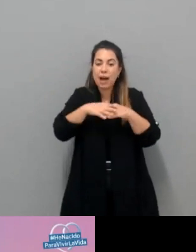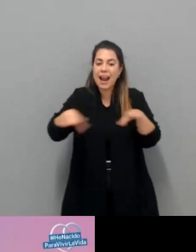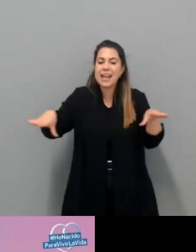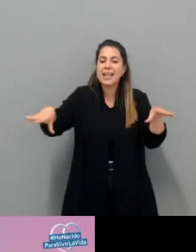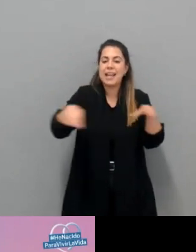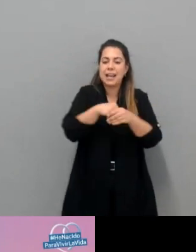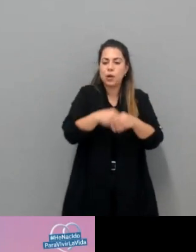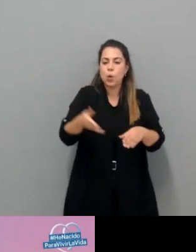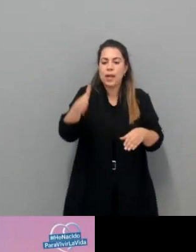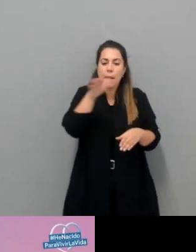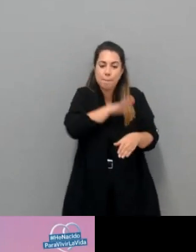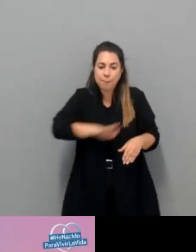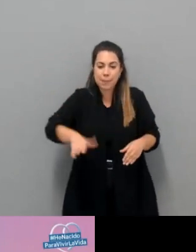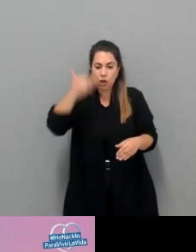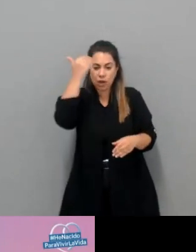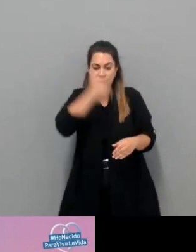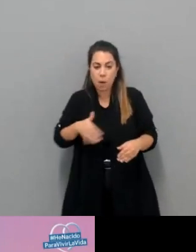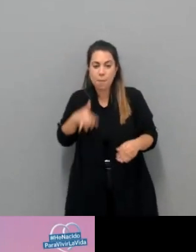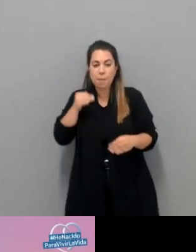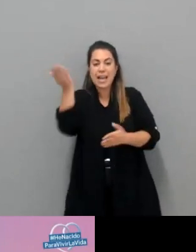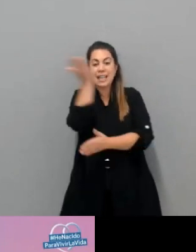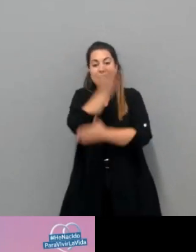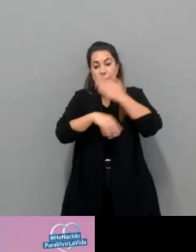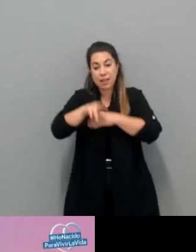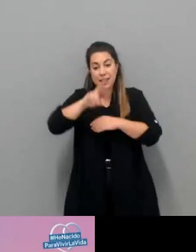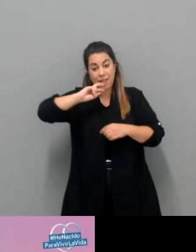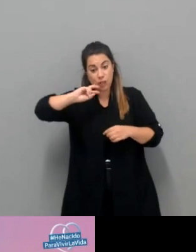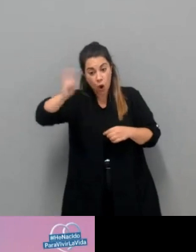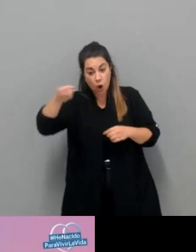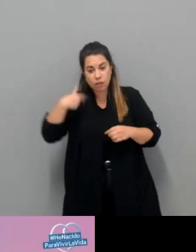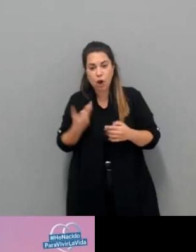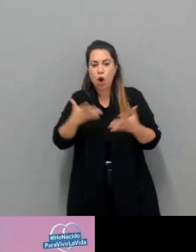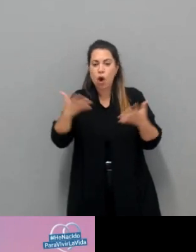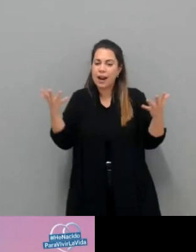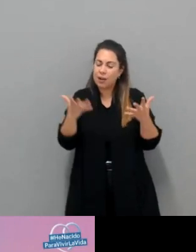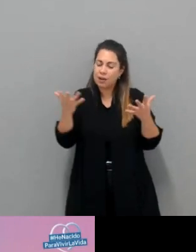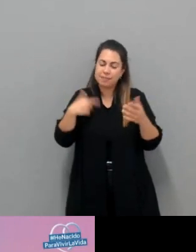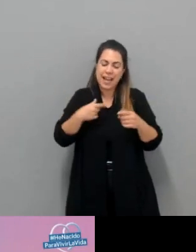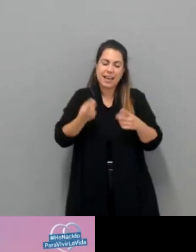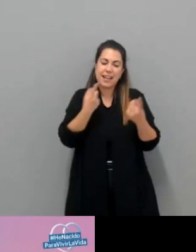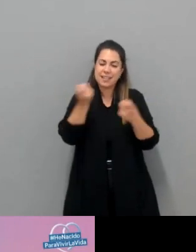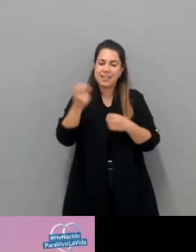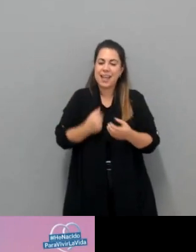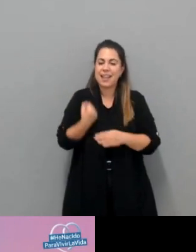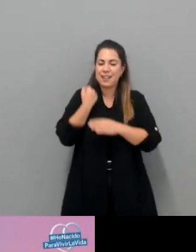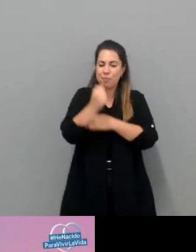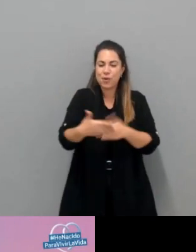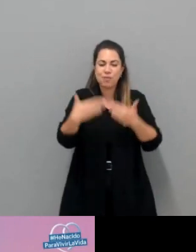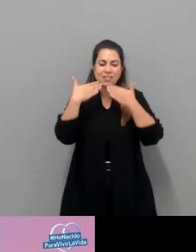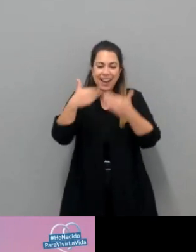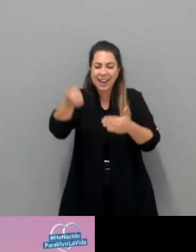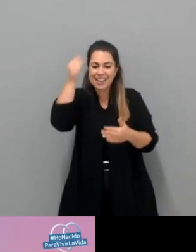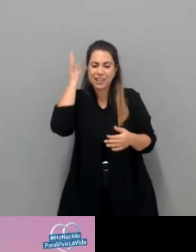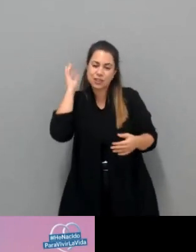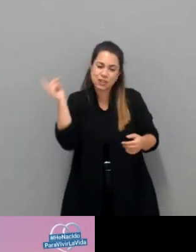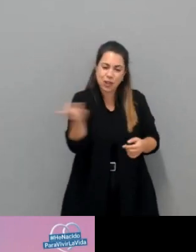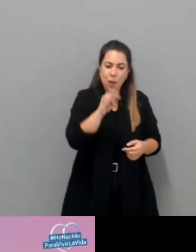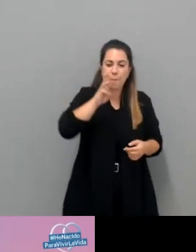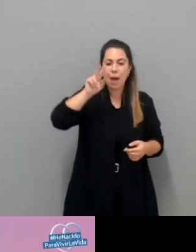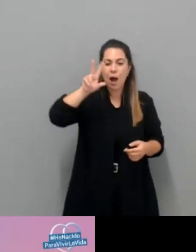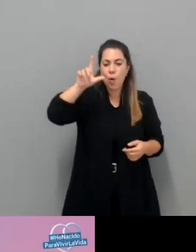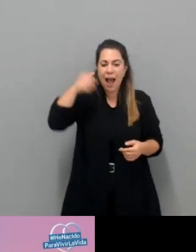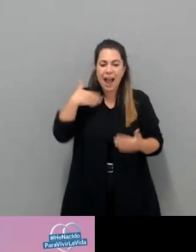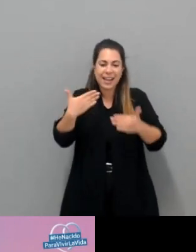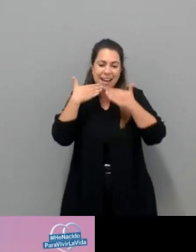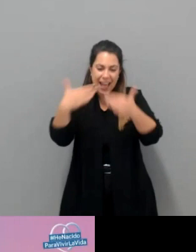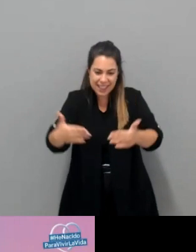y otras discapacidades con grandes necesidades de apoyo. Muchísimas gracias a todos y a todas, muchísimas gracias a Paula, muchísimas